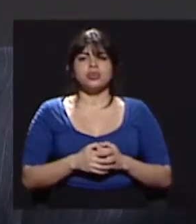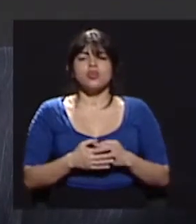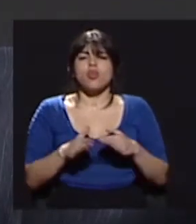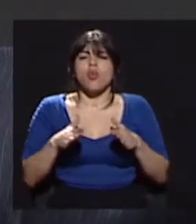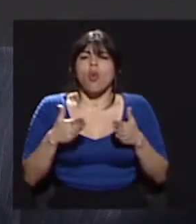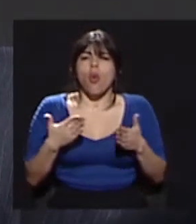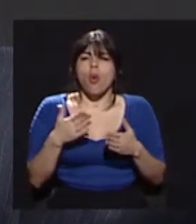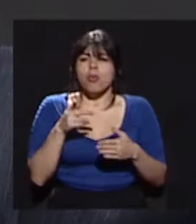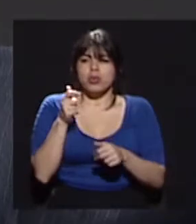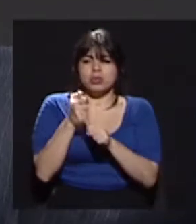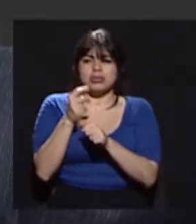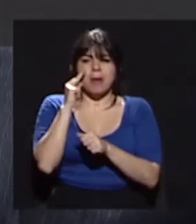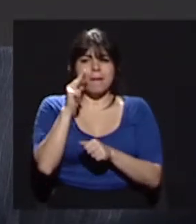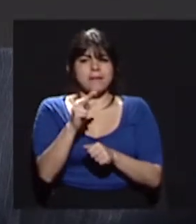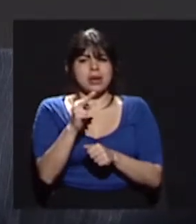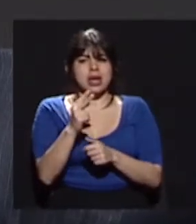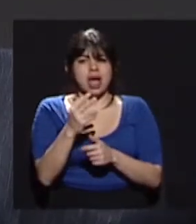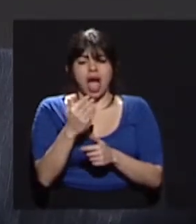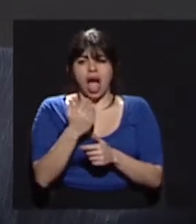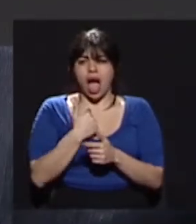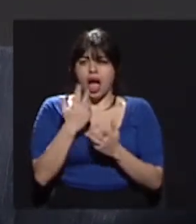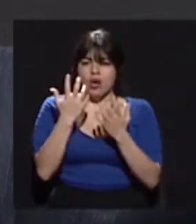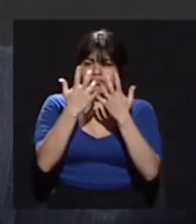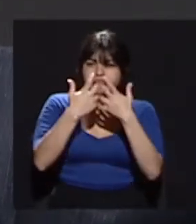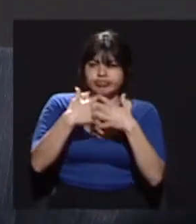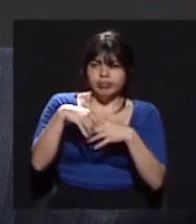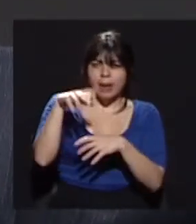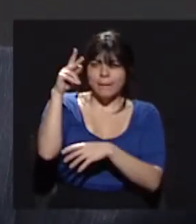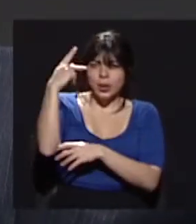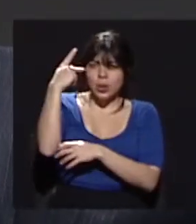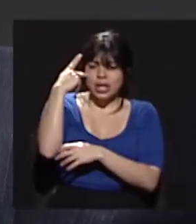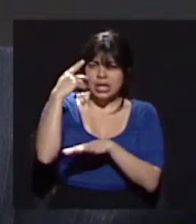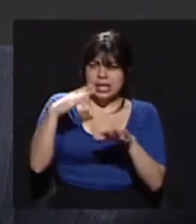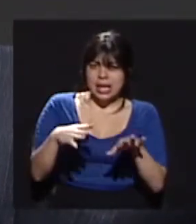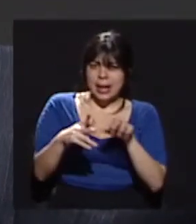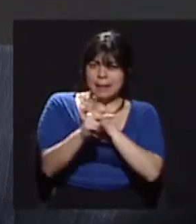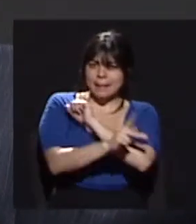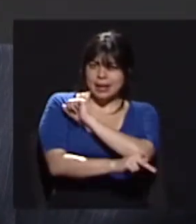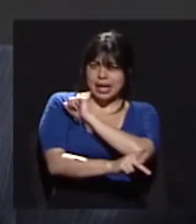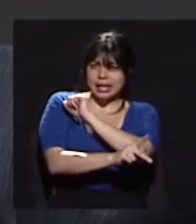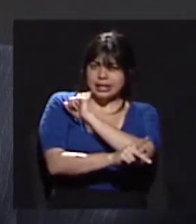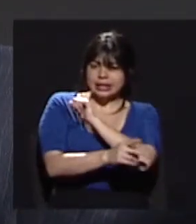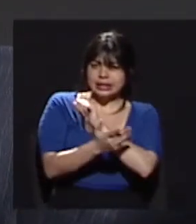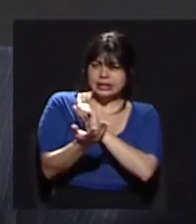como cómo ve usted esto hay una recomposición política en el país